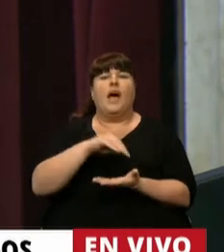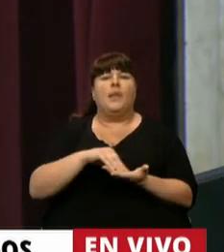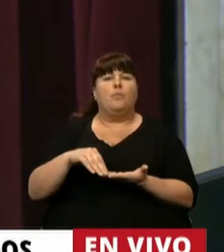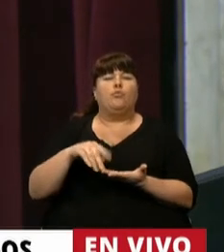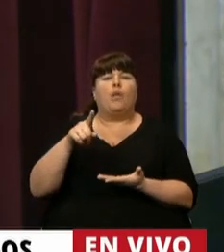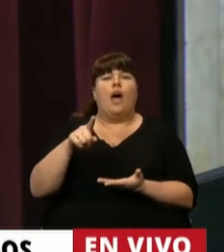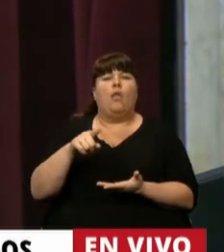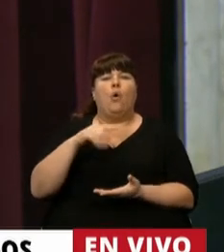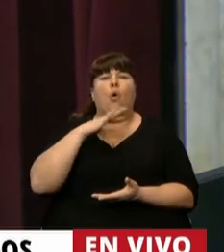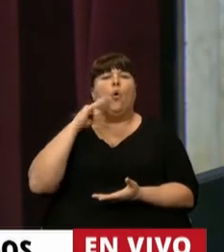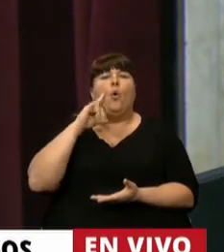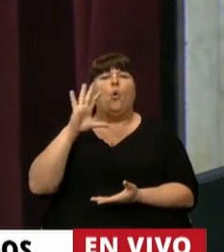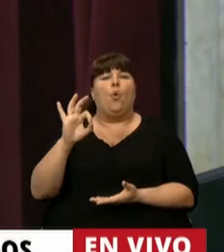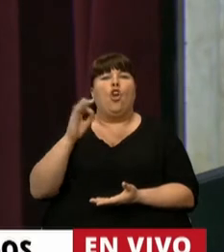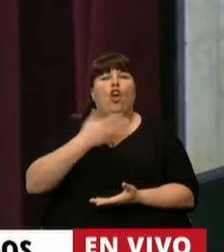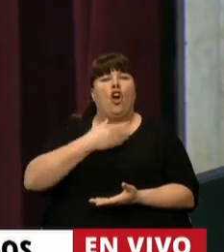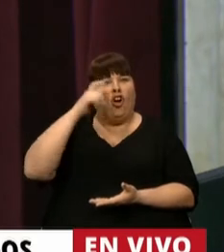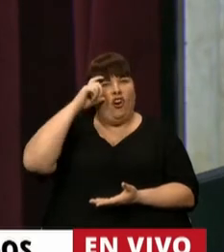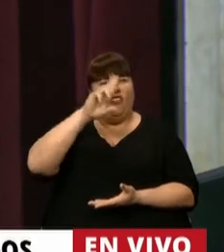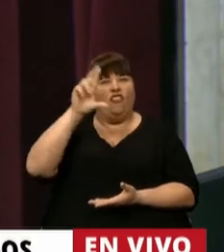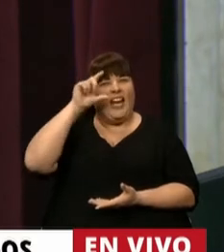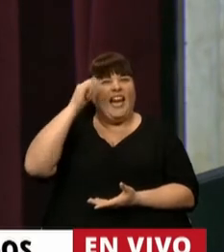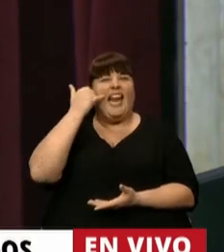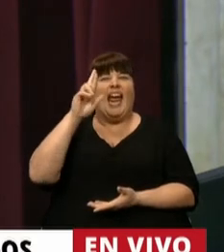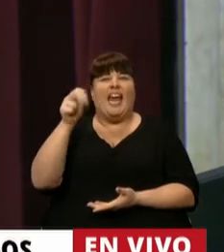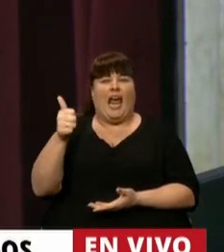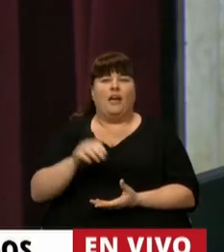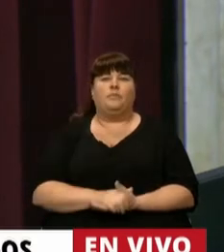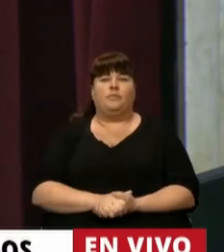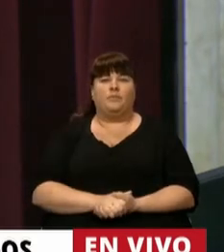Diputado Julio Ferreira.